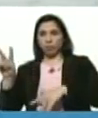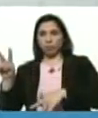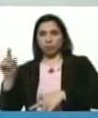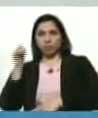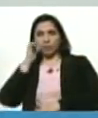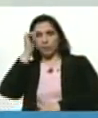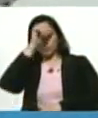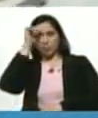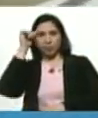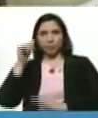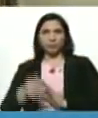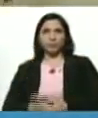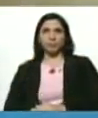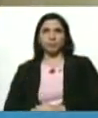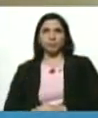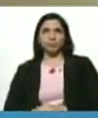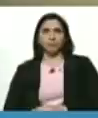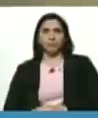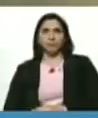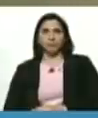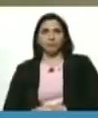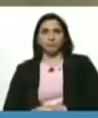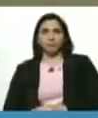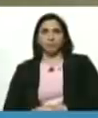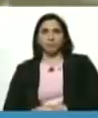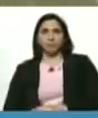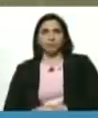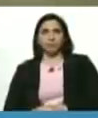sábado y domingo y eso se cumple